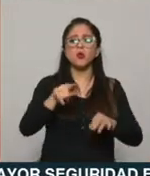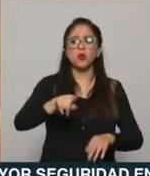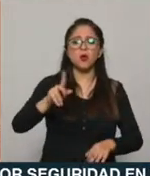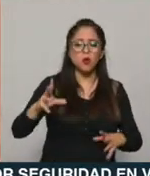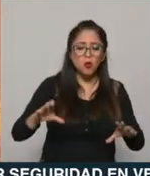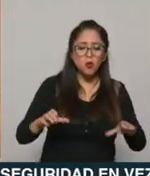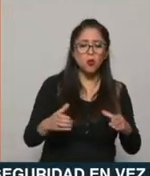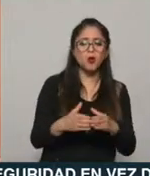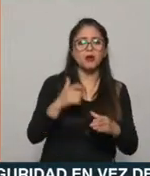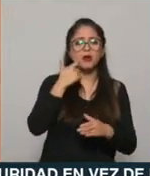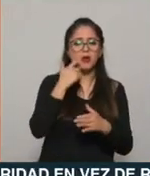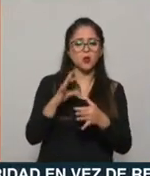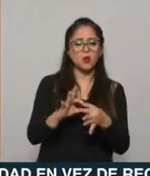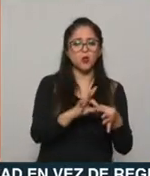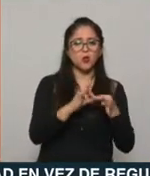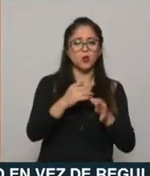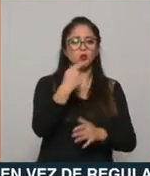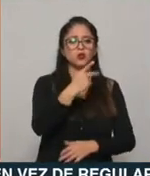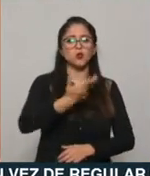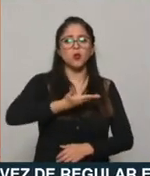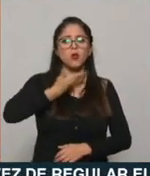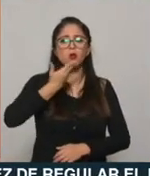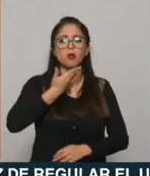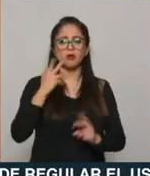mantenerse unido y cercano a su tradición religiosa.